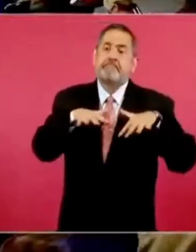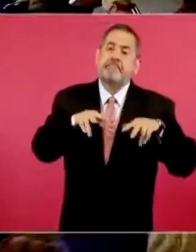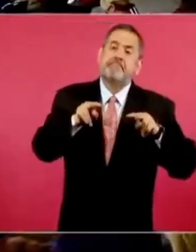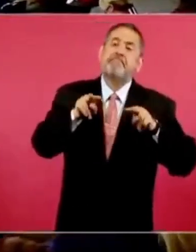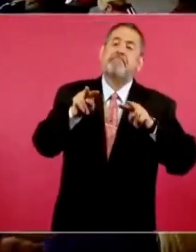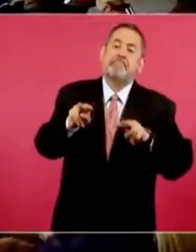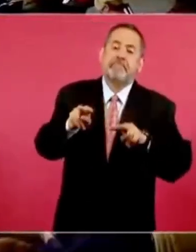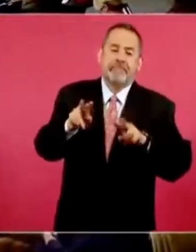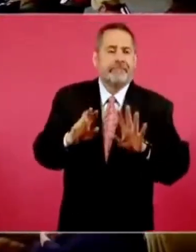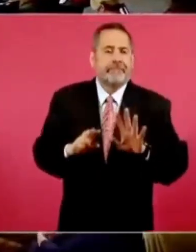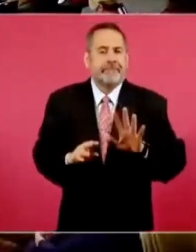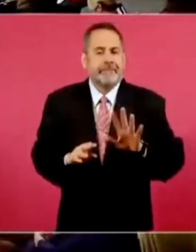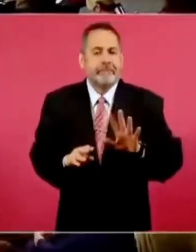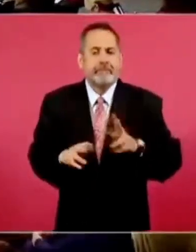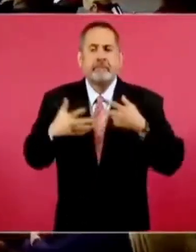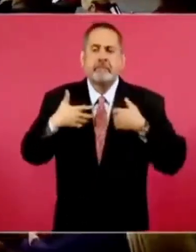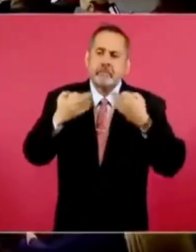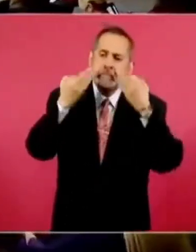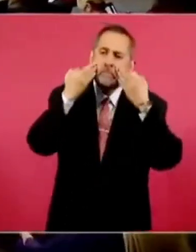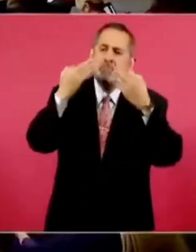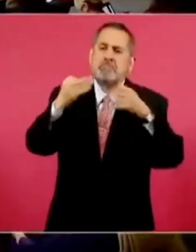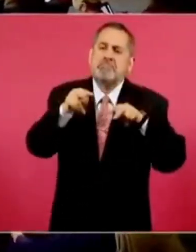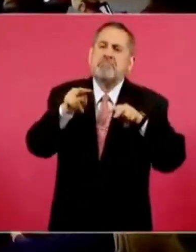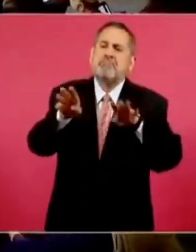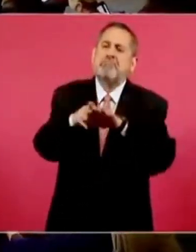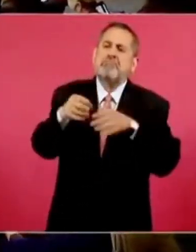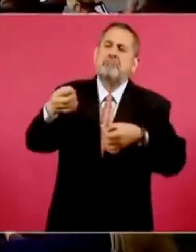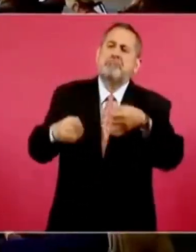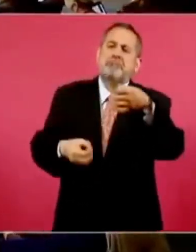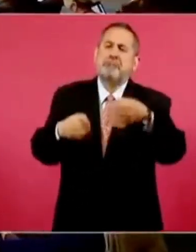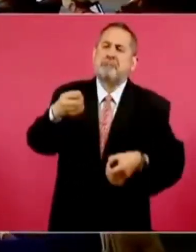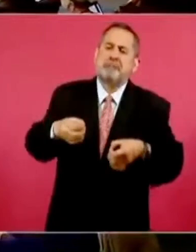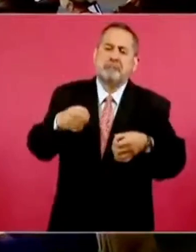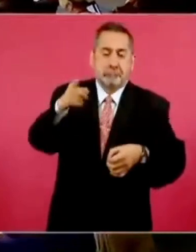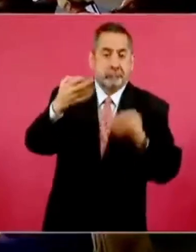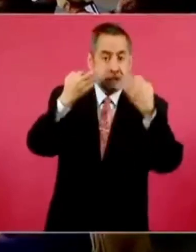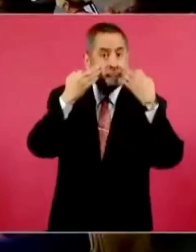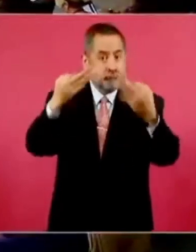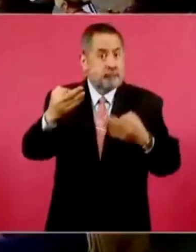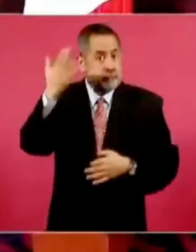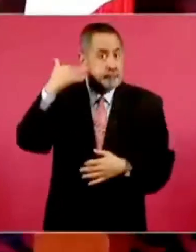la gente que quería presenciar el juicio